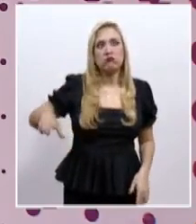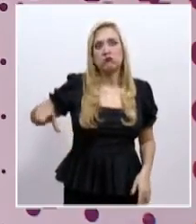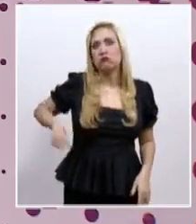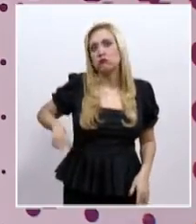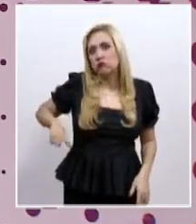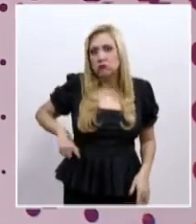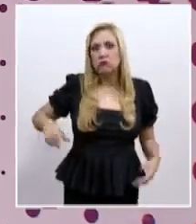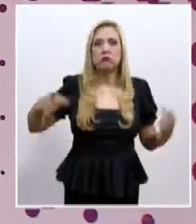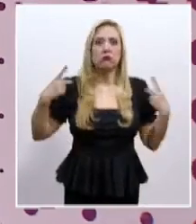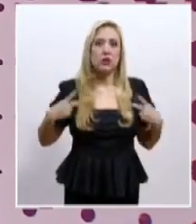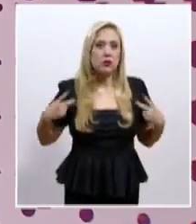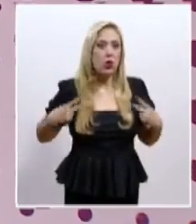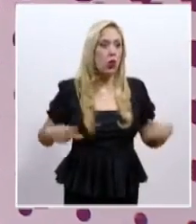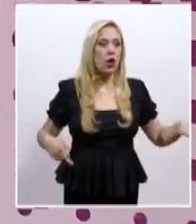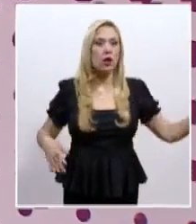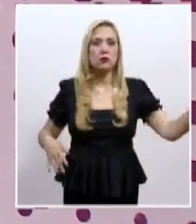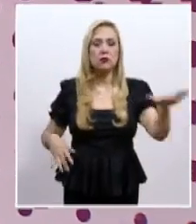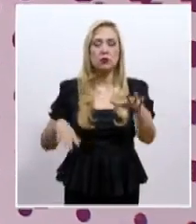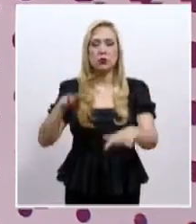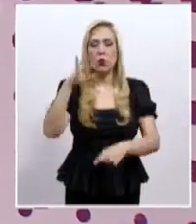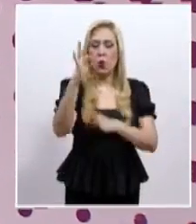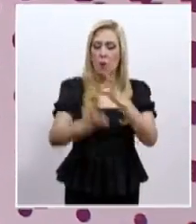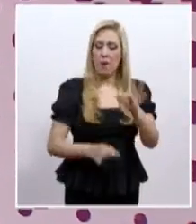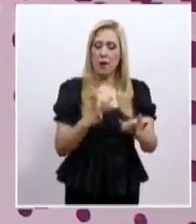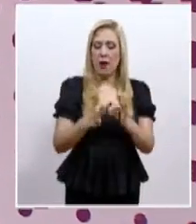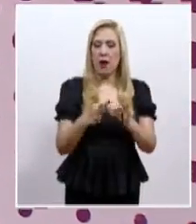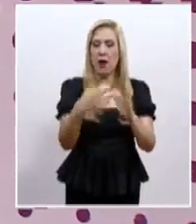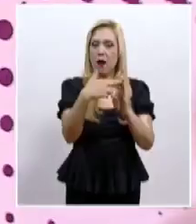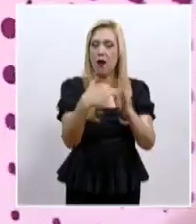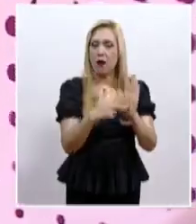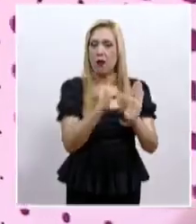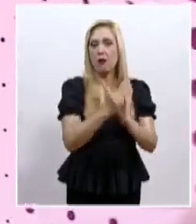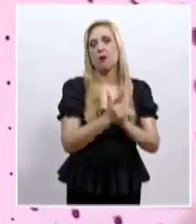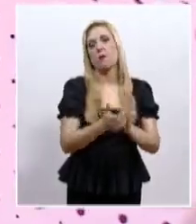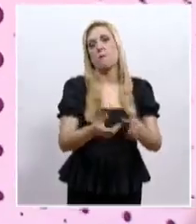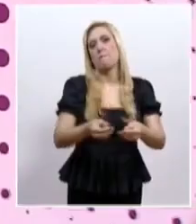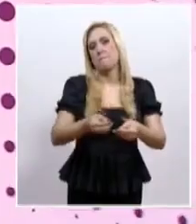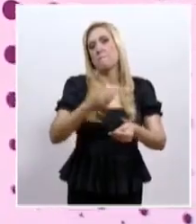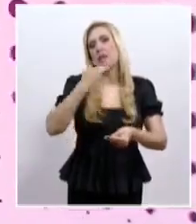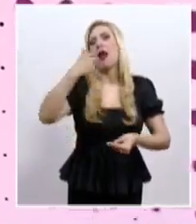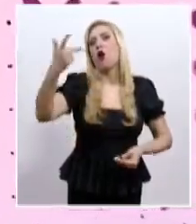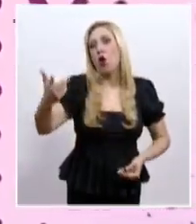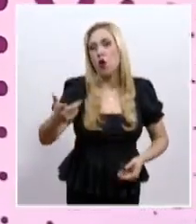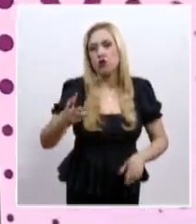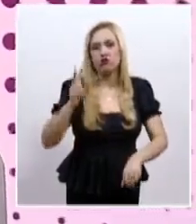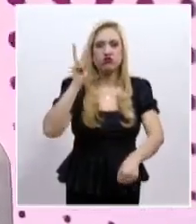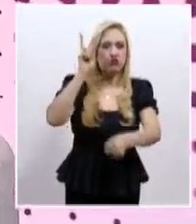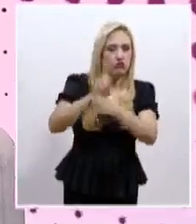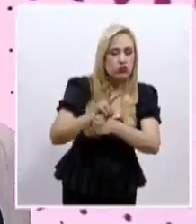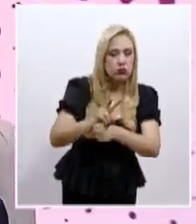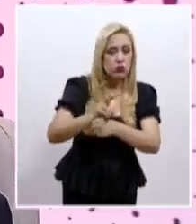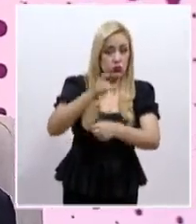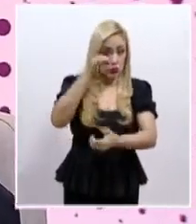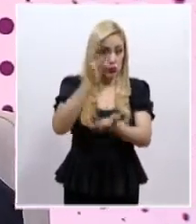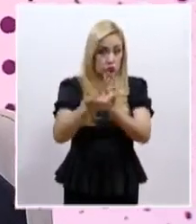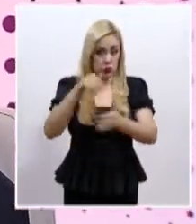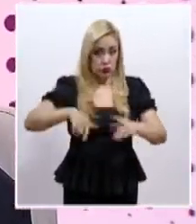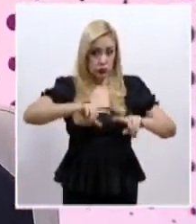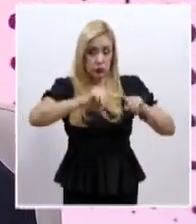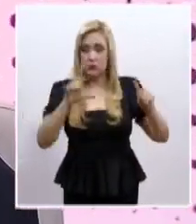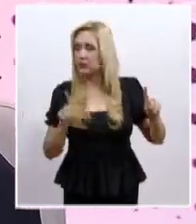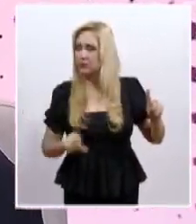y población, de que el cumplimiento de la norma es mayor, porque está vigilado no solo por los órganos